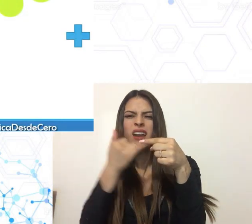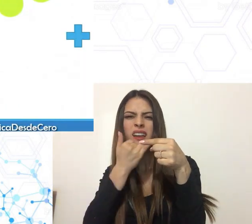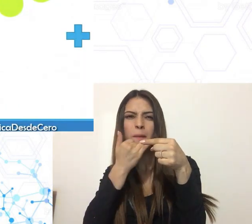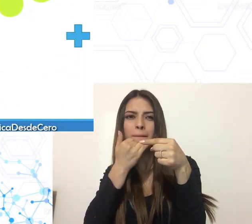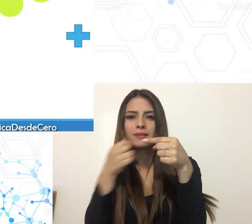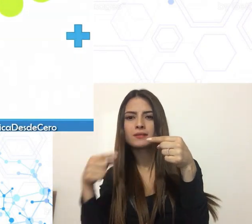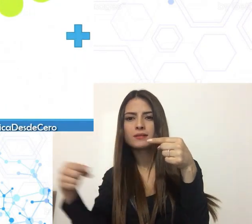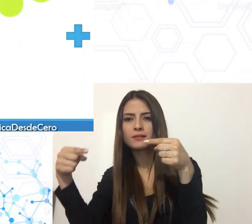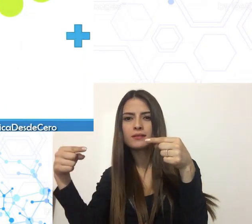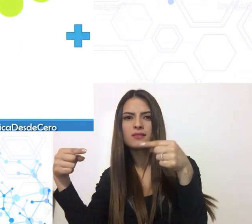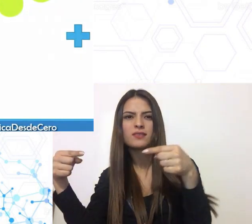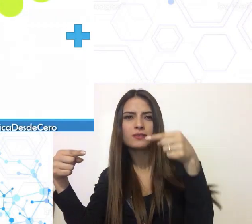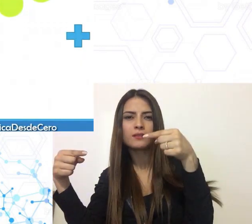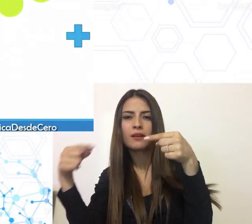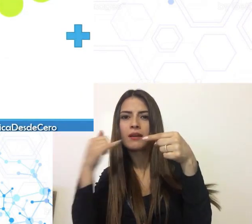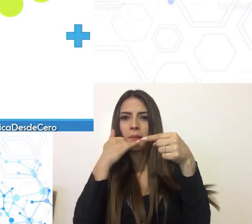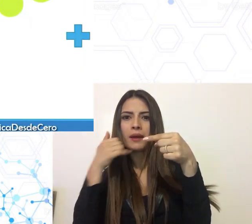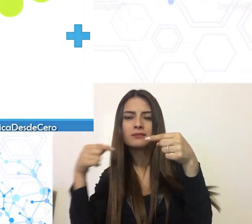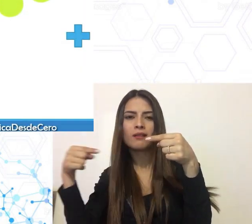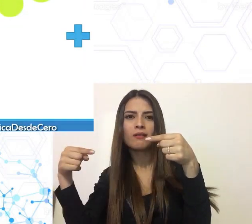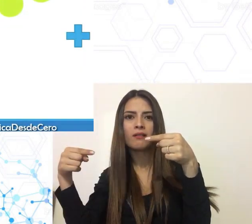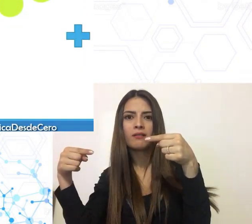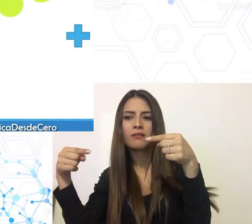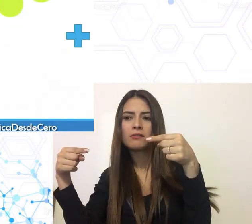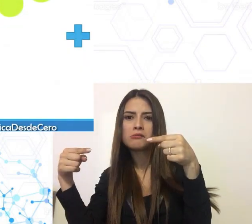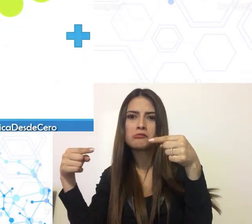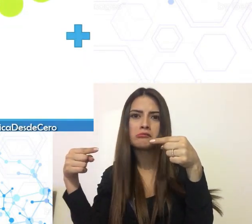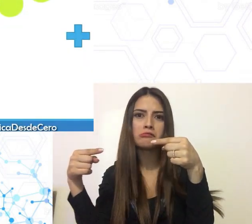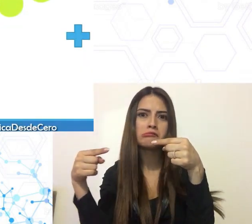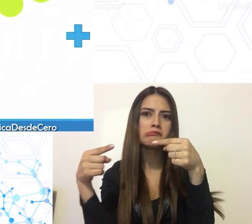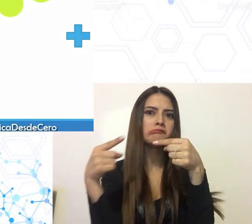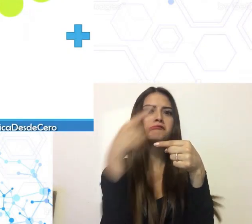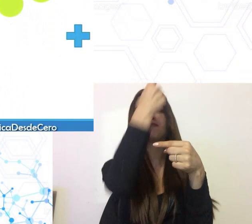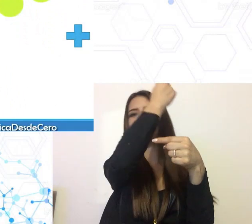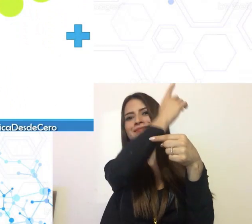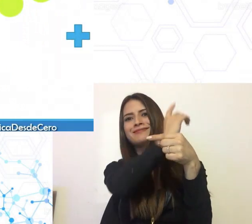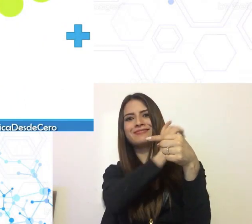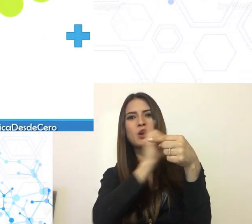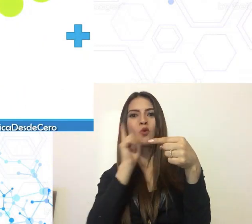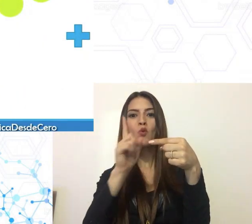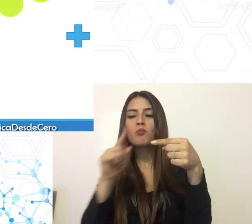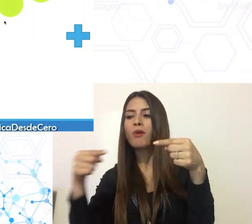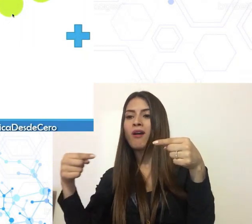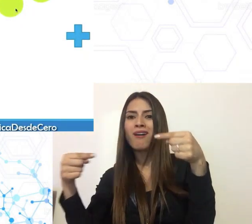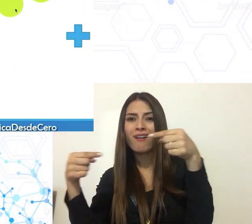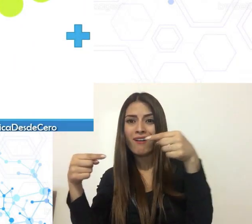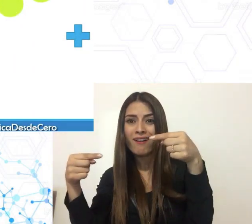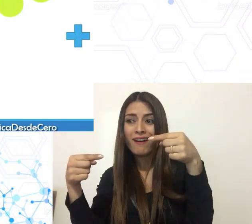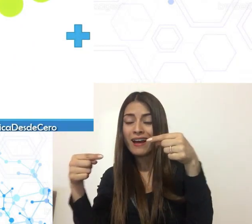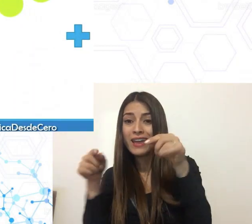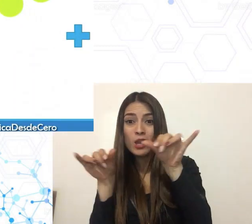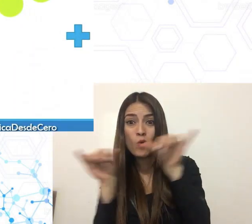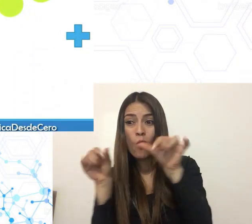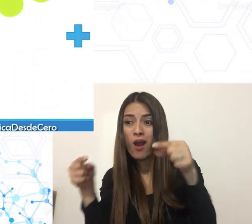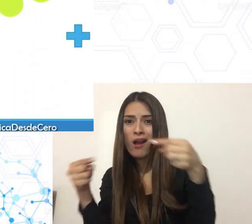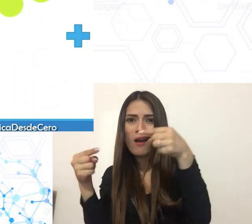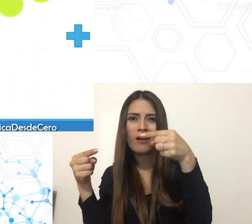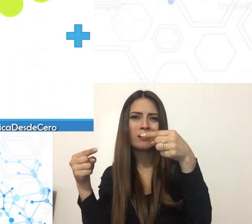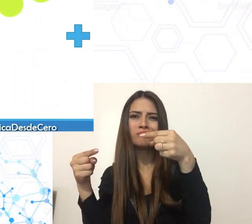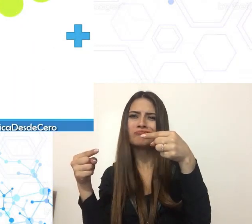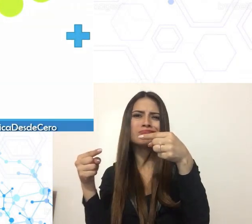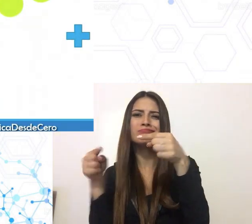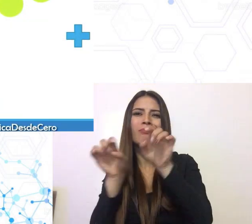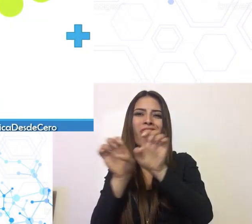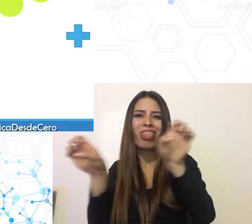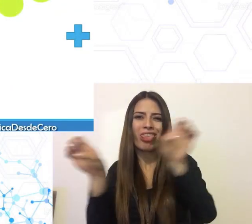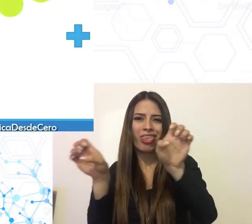también observar aquí en este gráfico, es desviado, miremos aquí que se desvía, es desviado porque